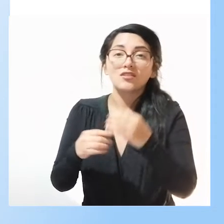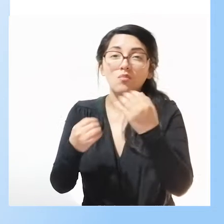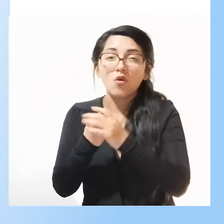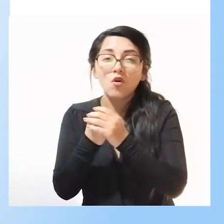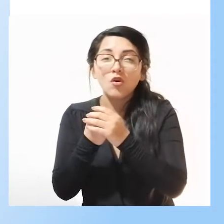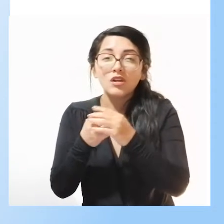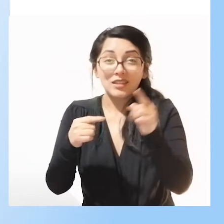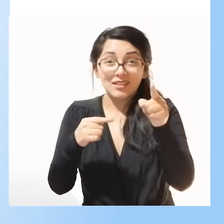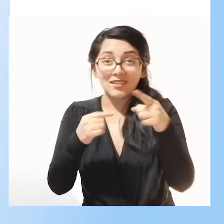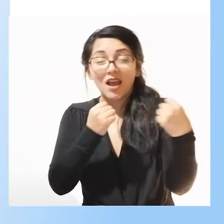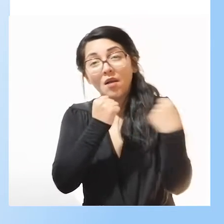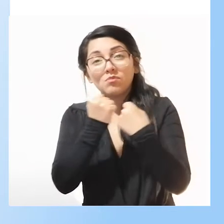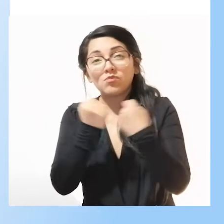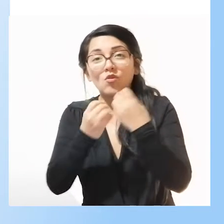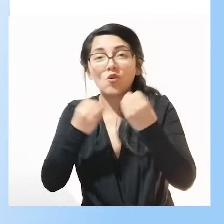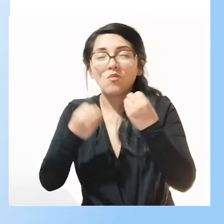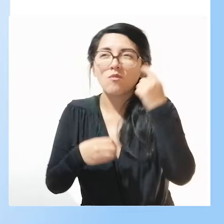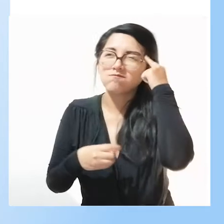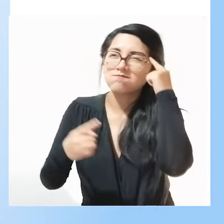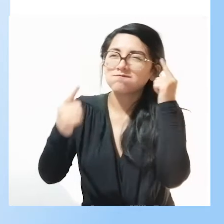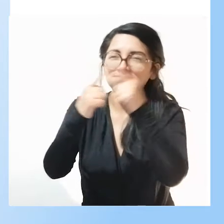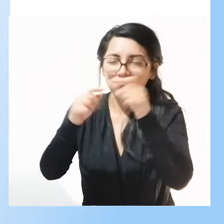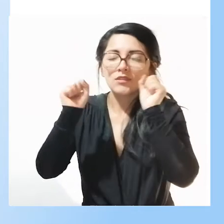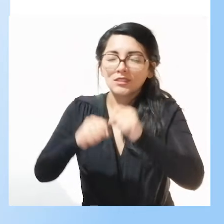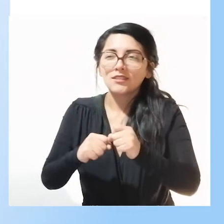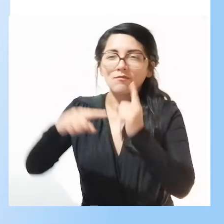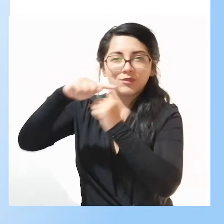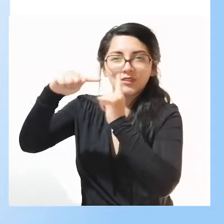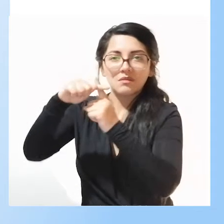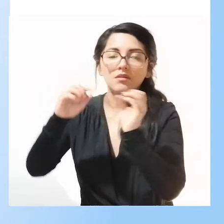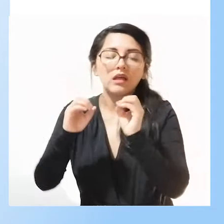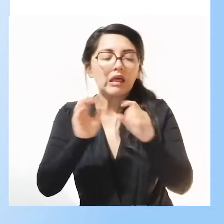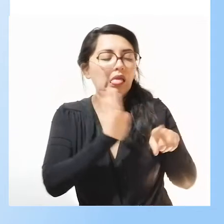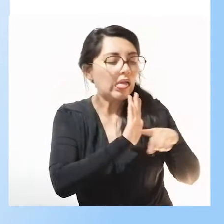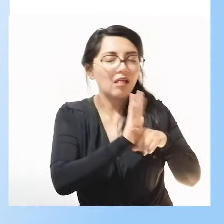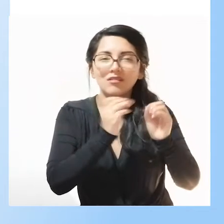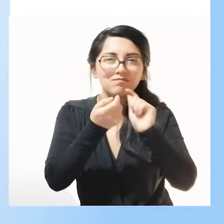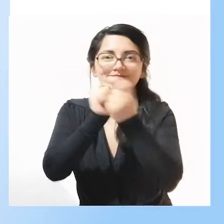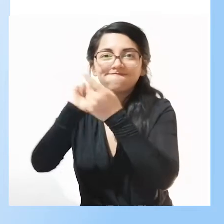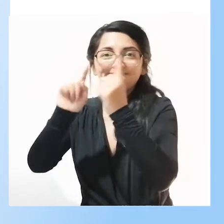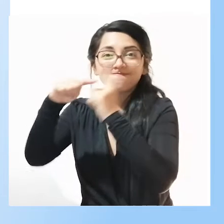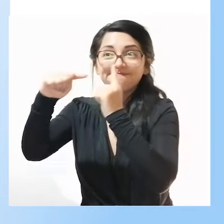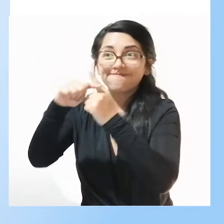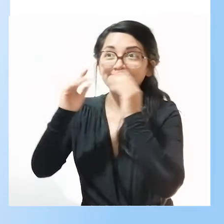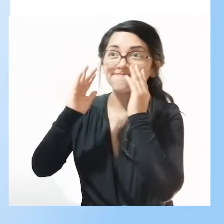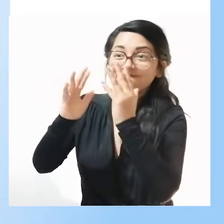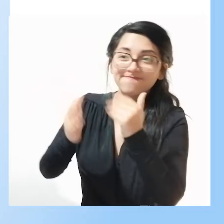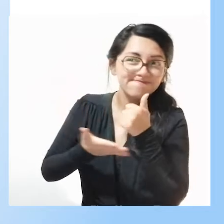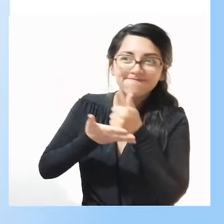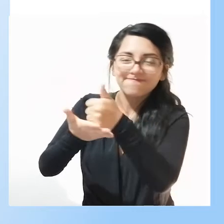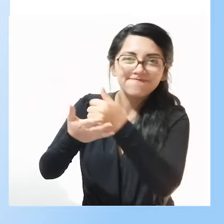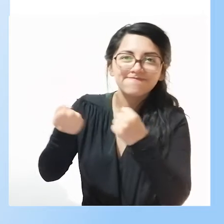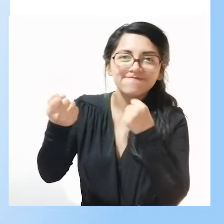más positiva y resiliente y no únicamente en negativo. Y calidad de vida, que ya hemos desarrollado cuál es